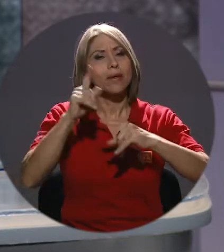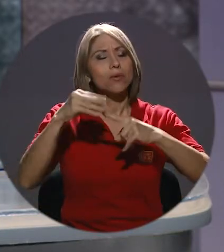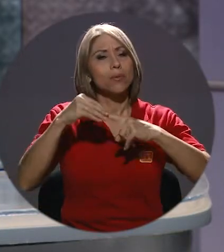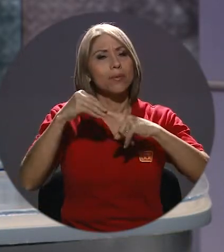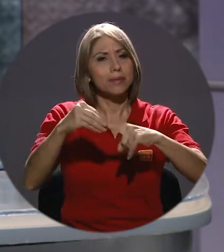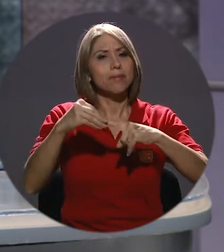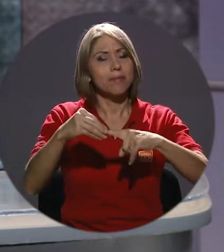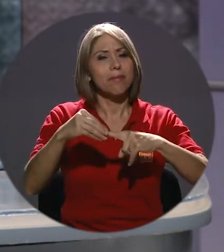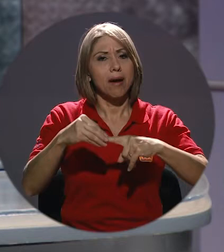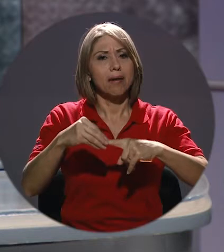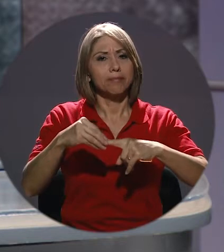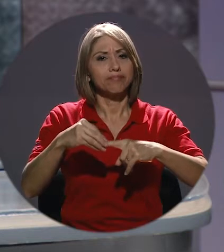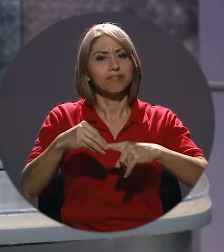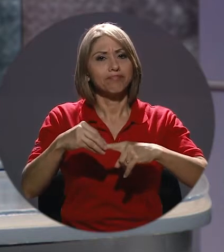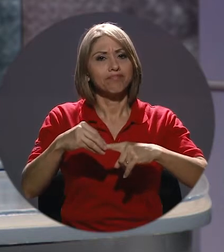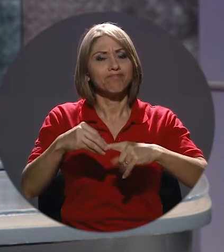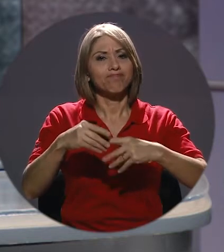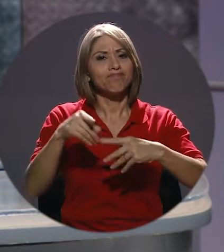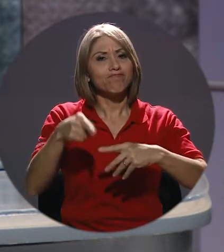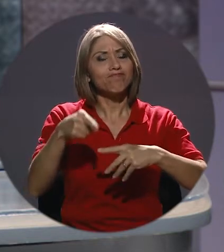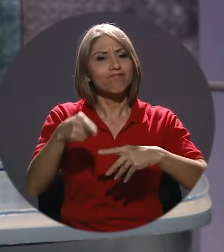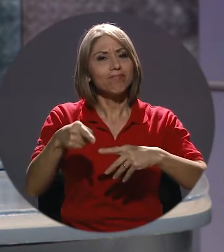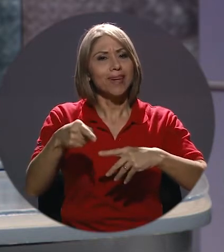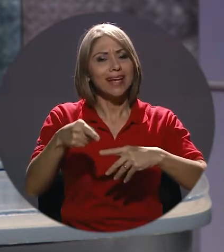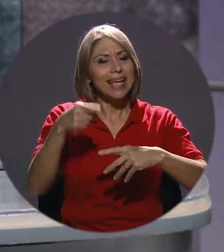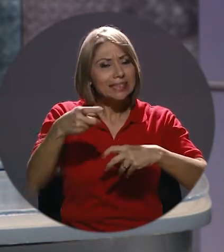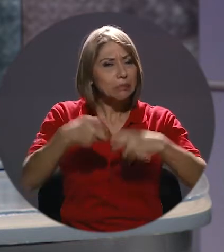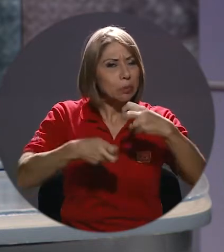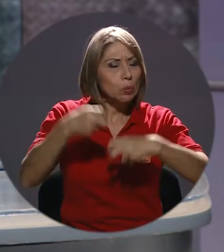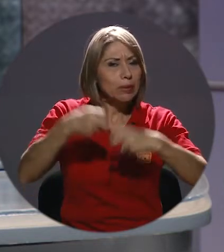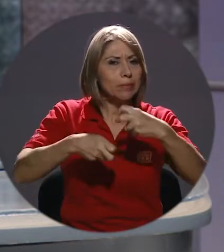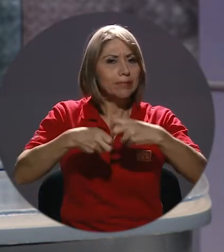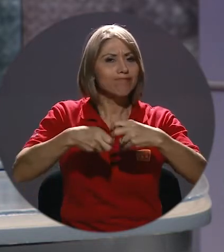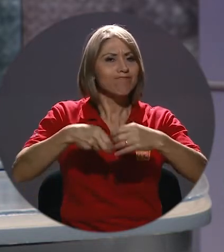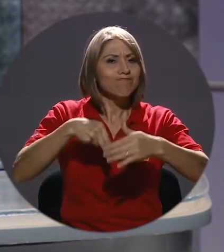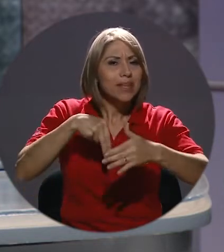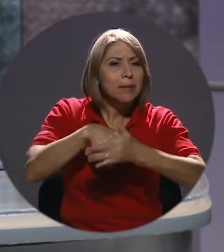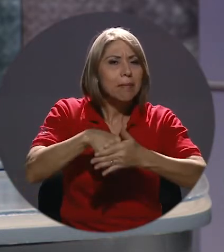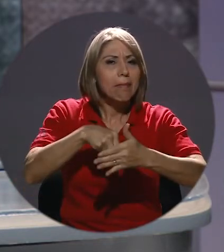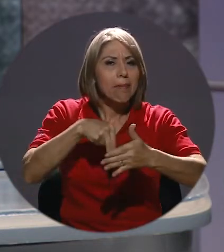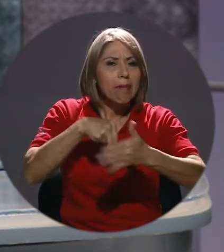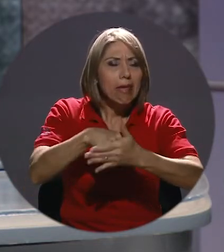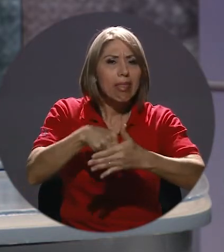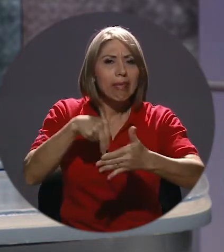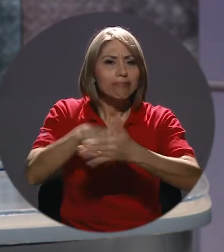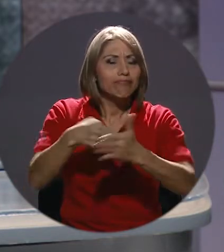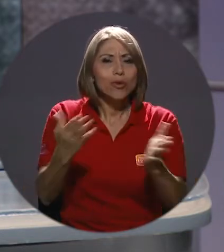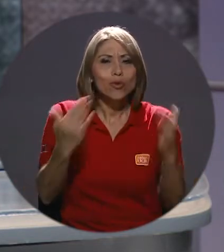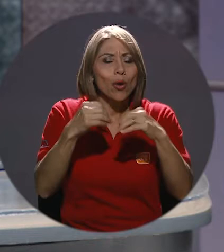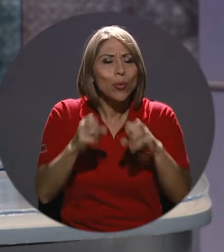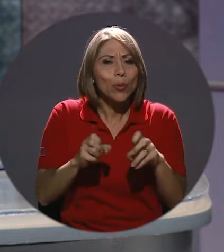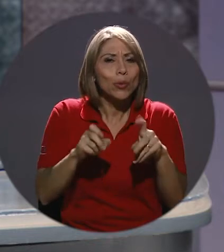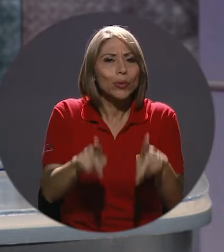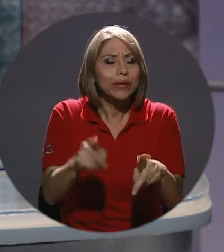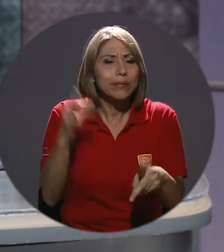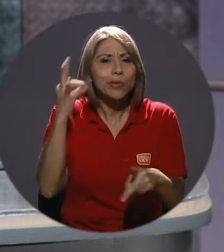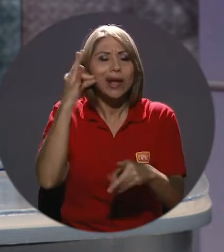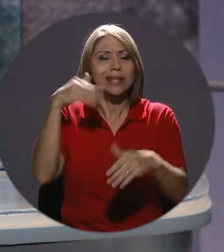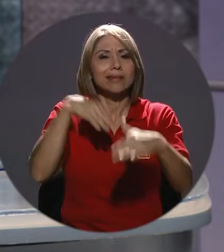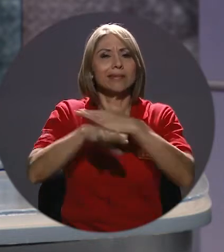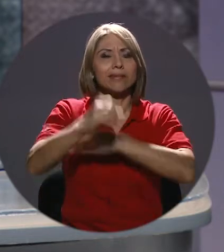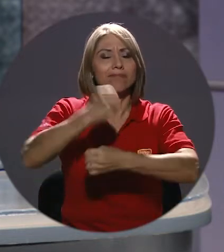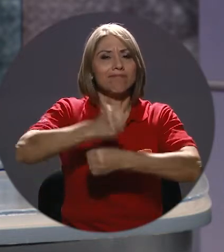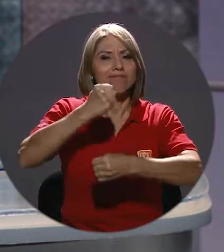principales que impiden con mayor oportunidad que las mujeres ingresen al